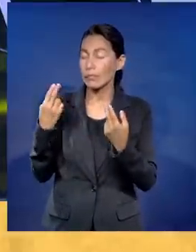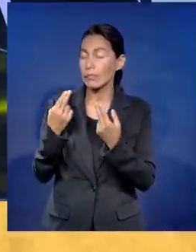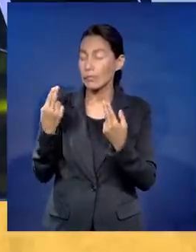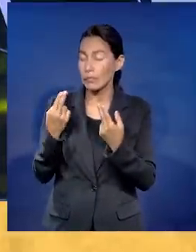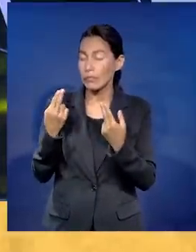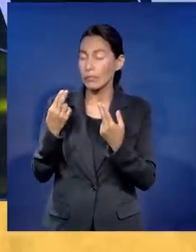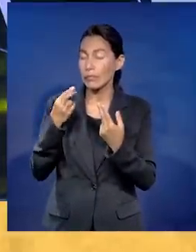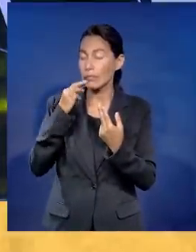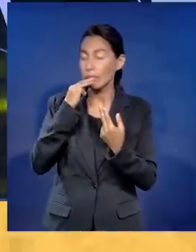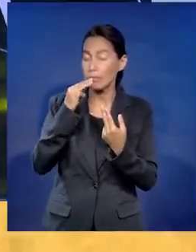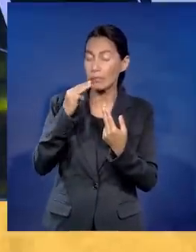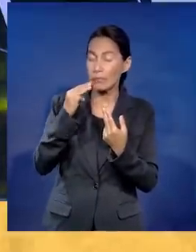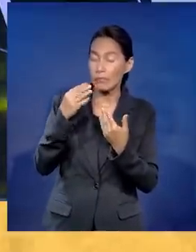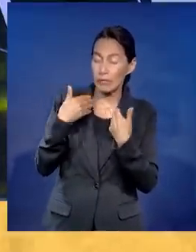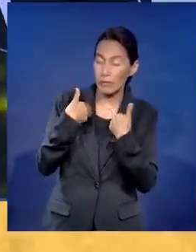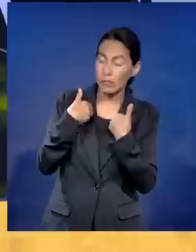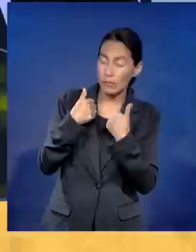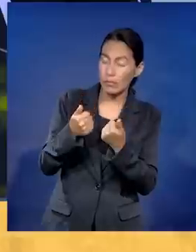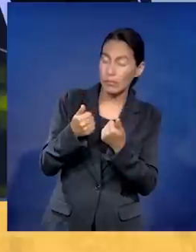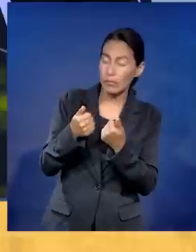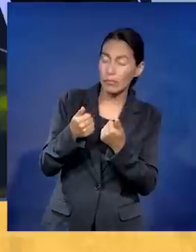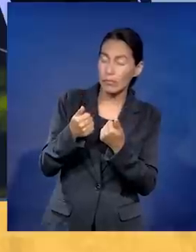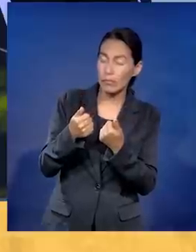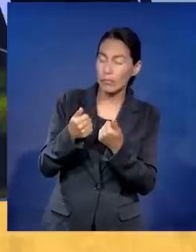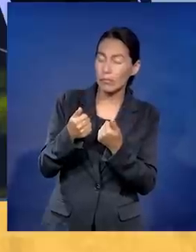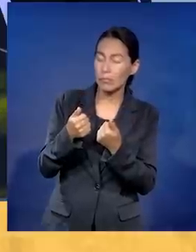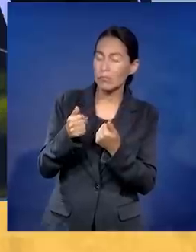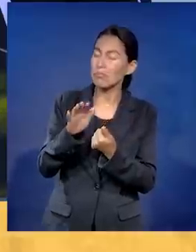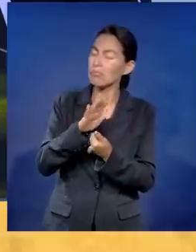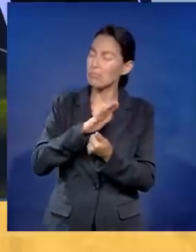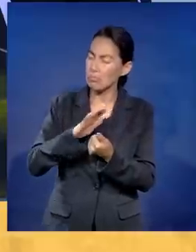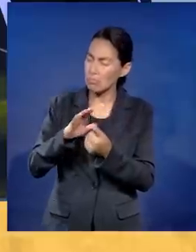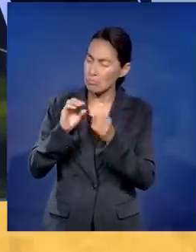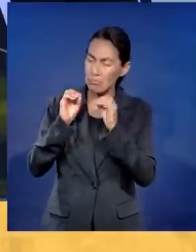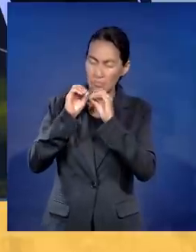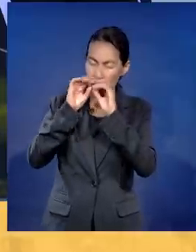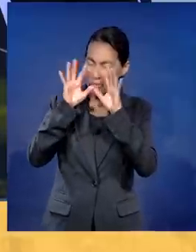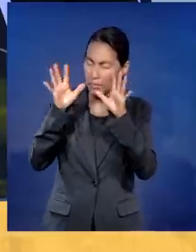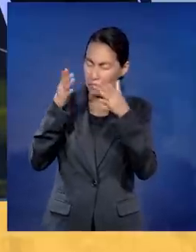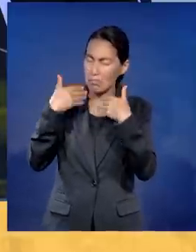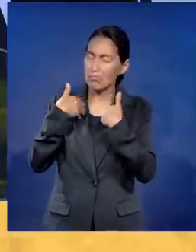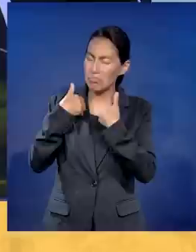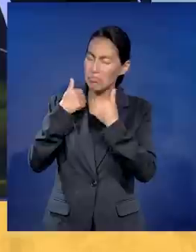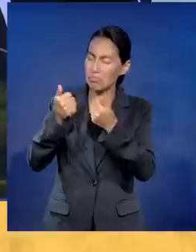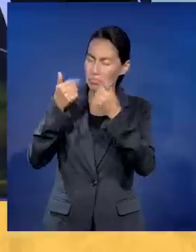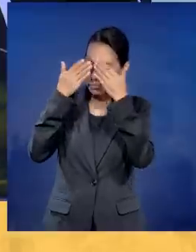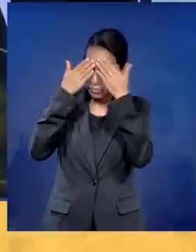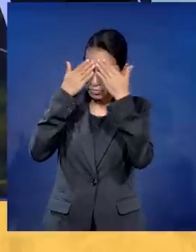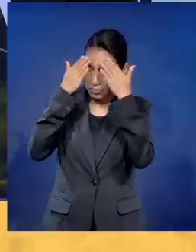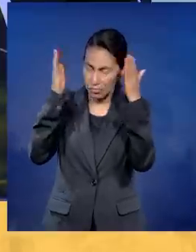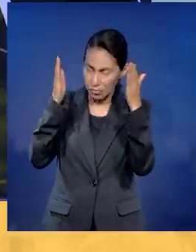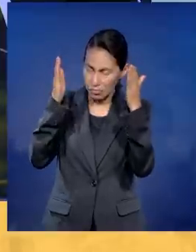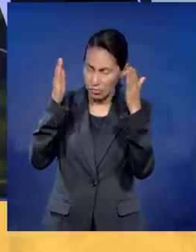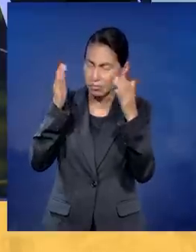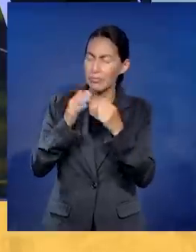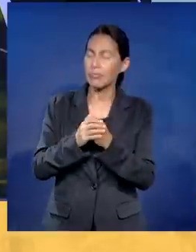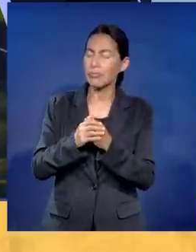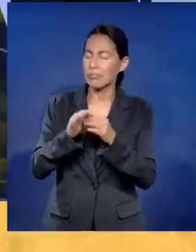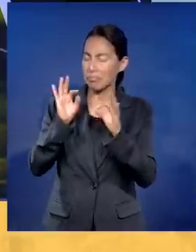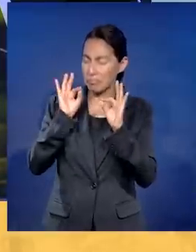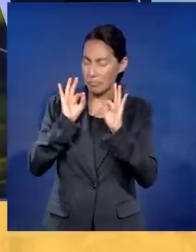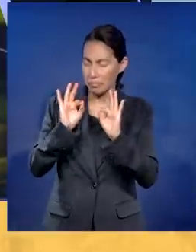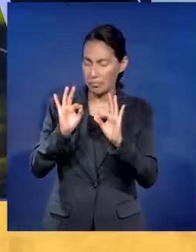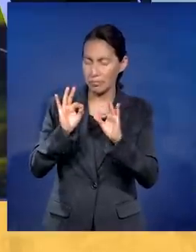escuchar el mensaje esta noche podamos hacerlo con toda Claridad Y sin ninguna interrupción